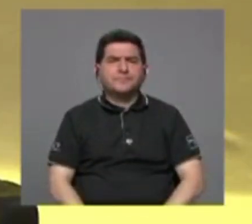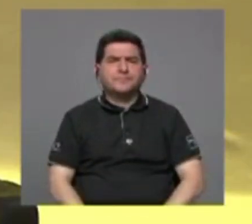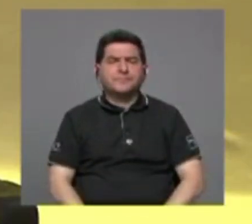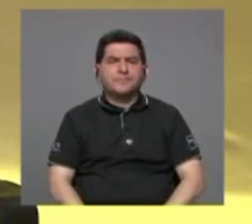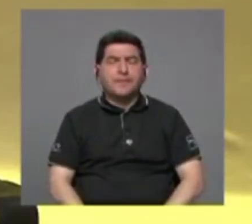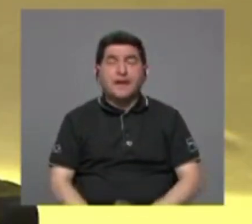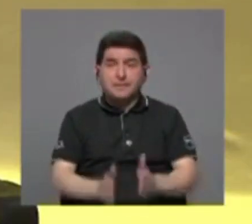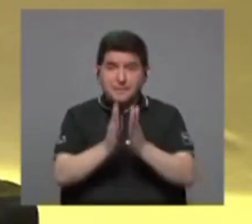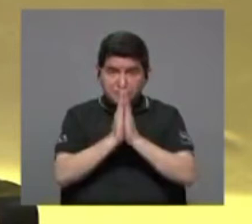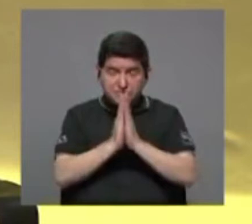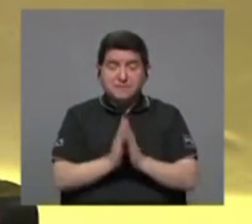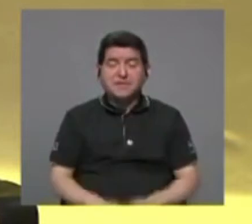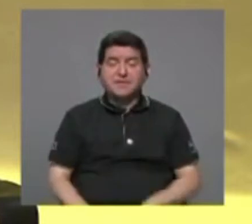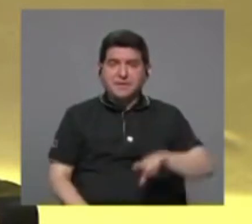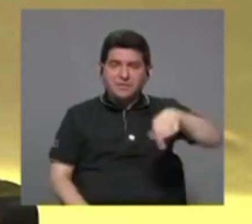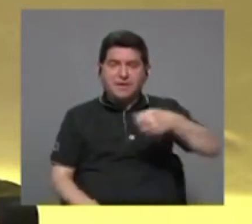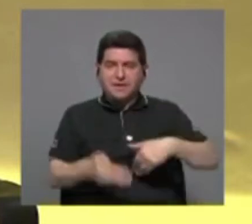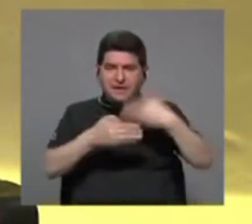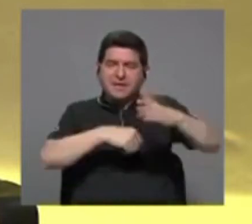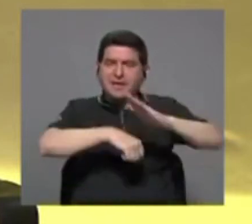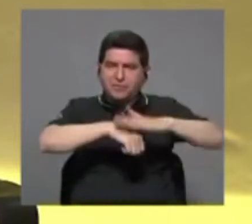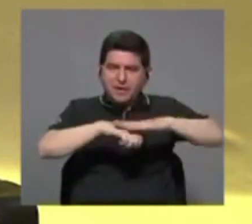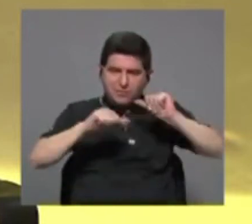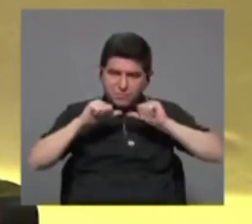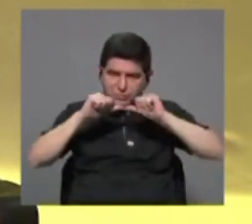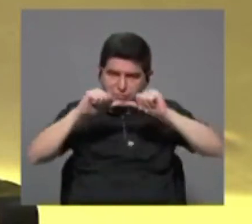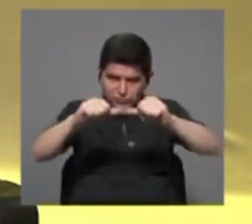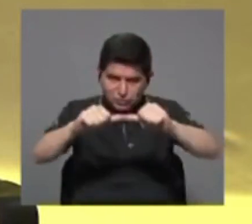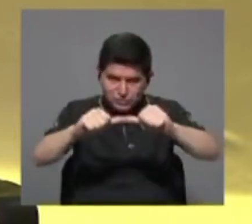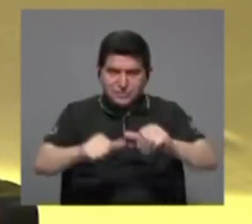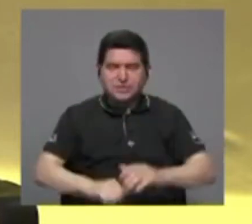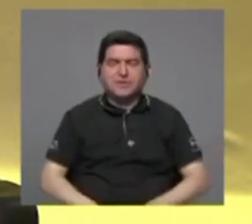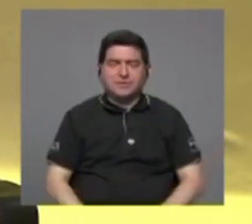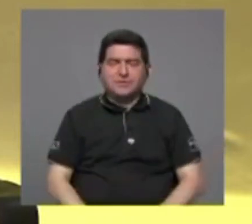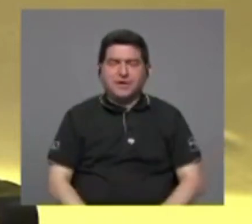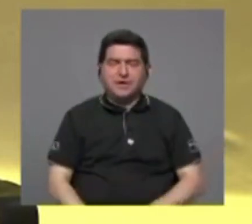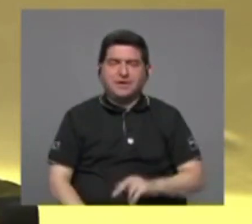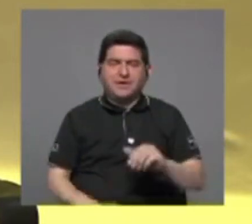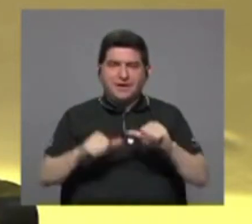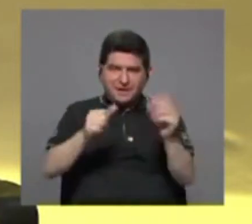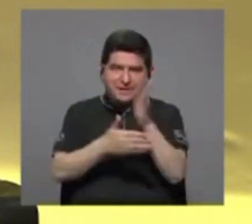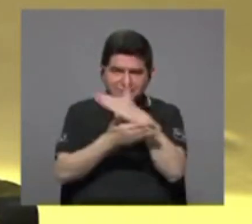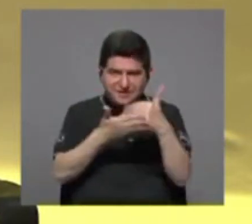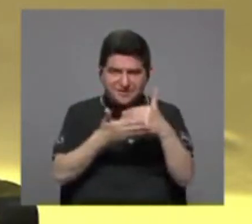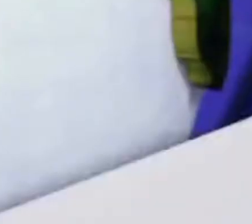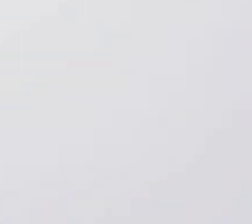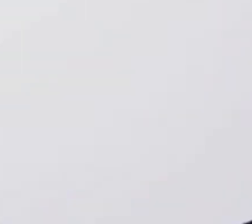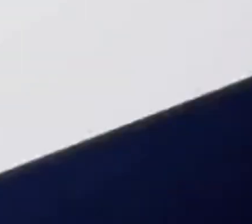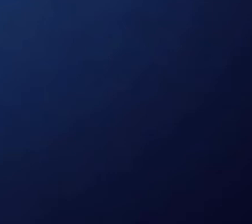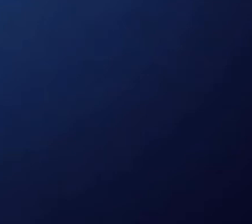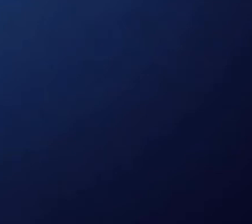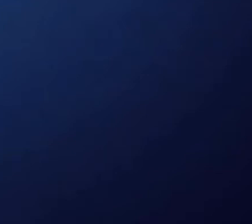le pedimos al canal que nos invite a regresar para el siguiente segmento.